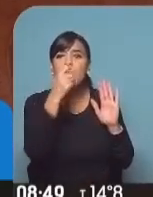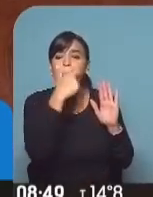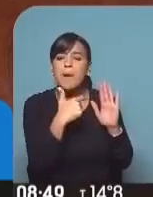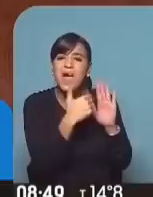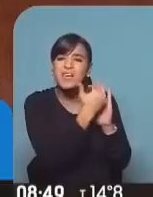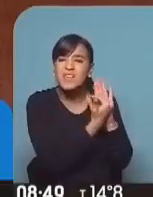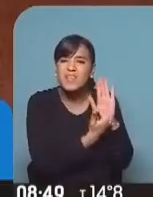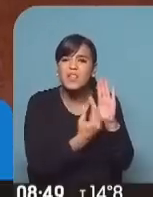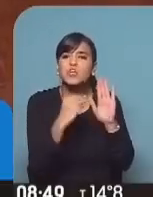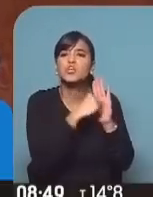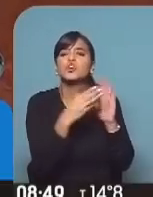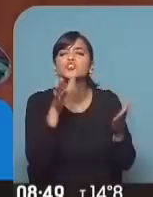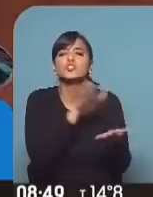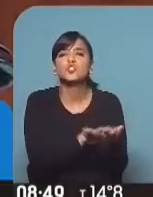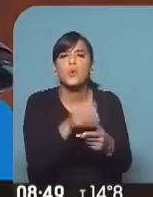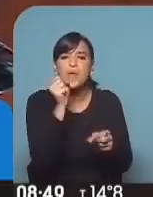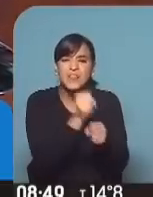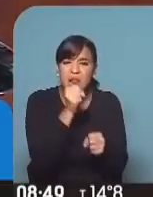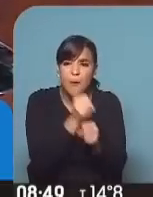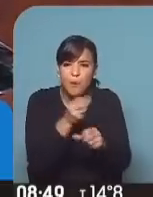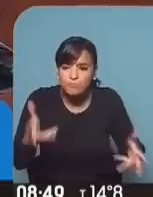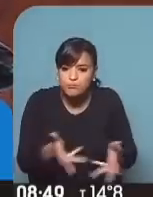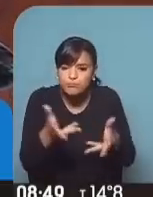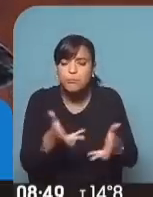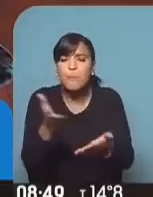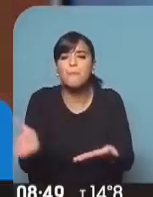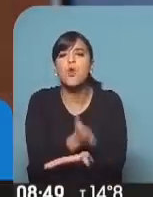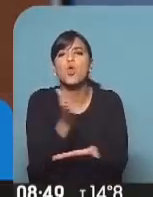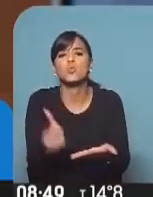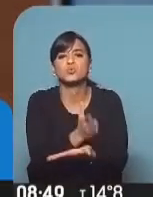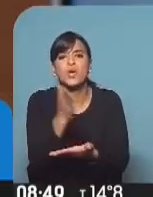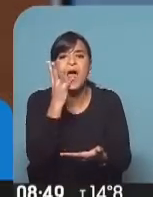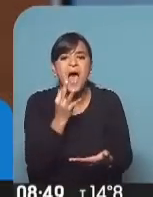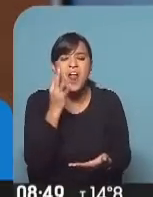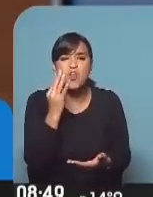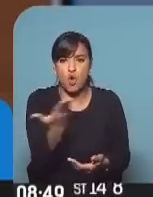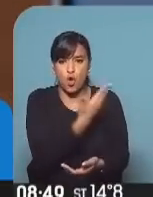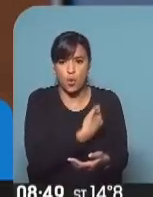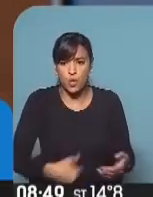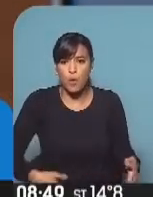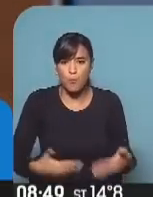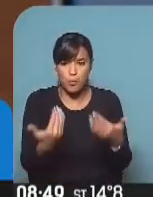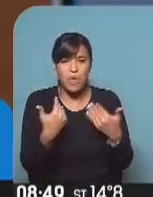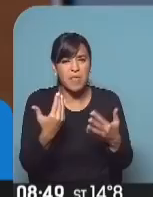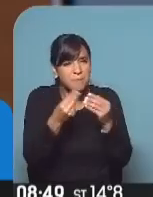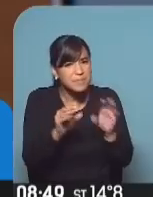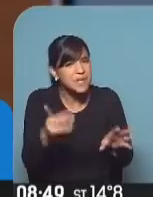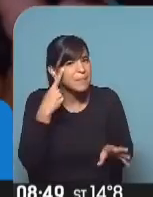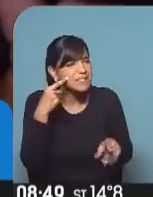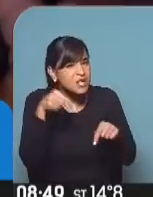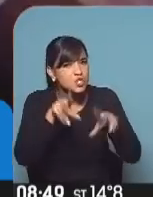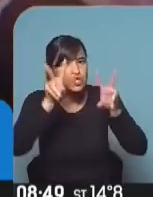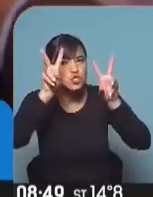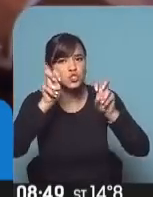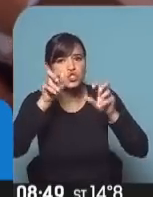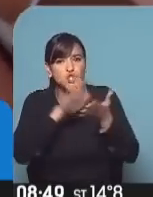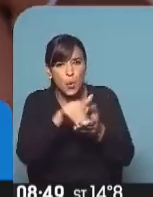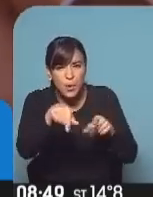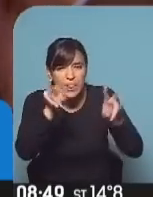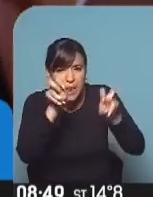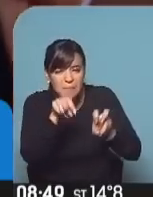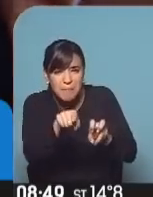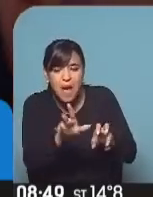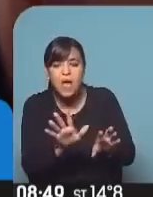generación de trabajo y a reactivar la producción hay algo que el gobierno pueda de hecho empezar a pensar en ese sentido bueno creo que